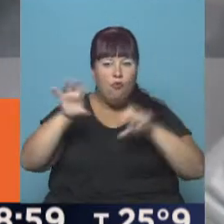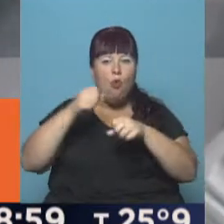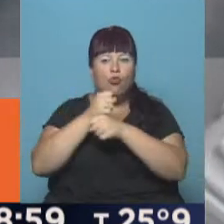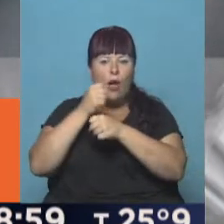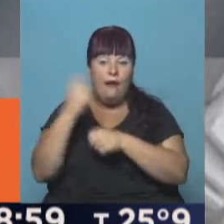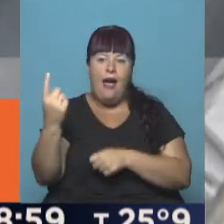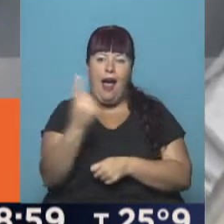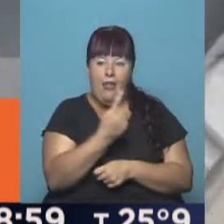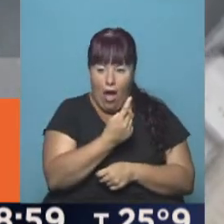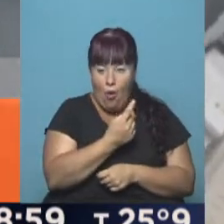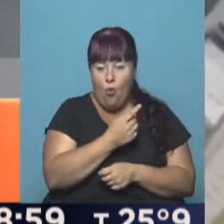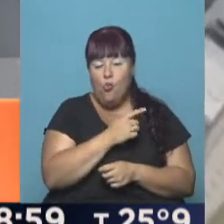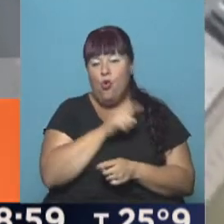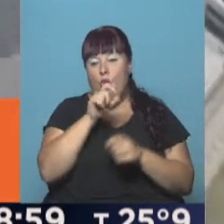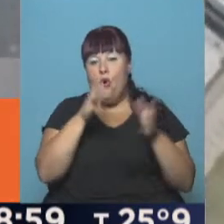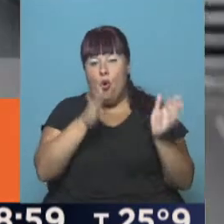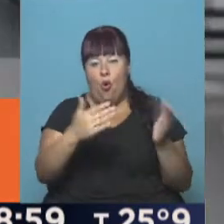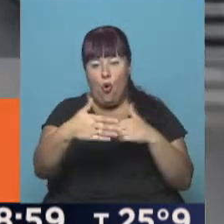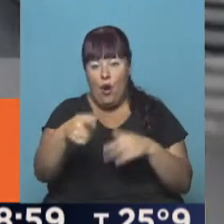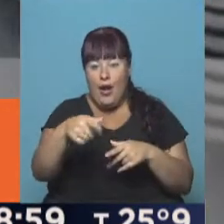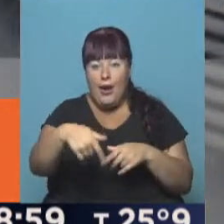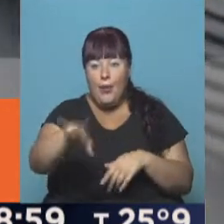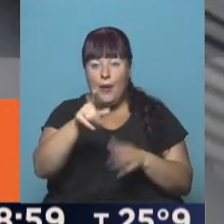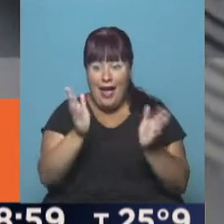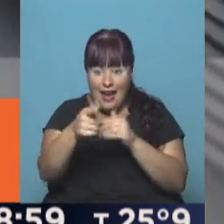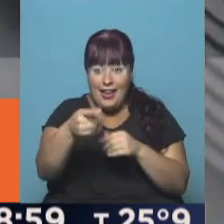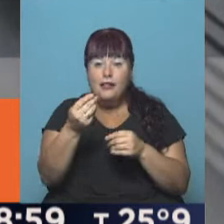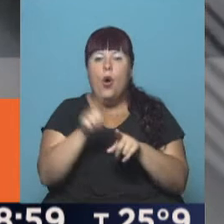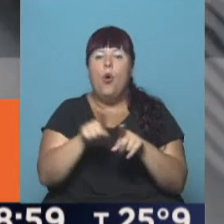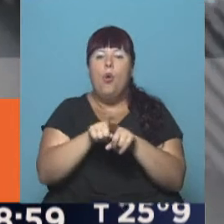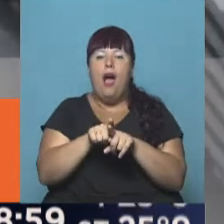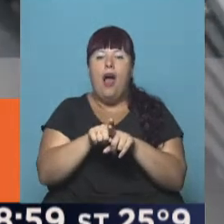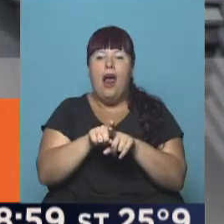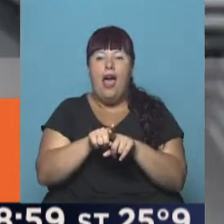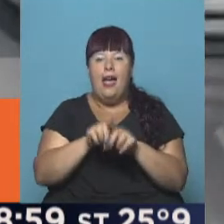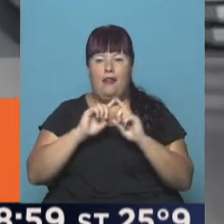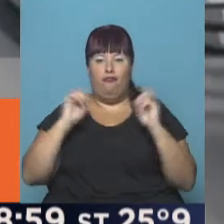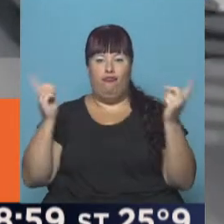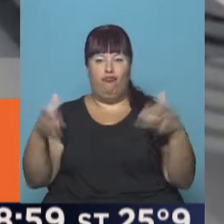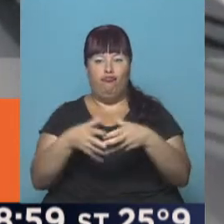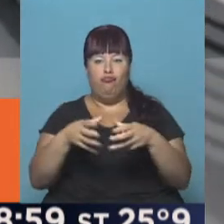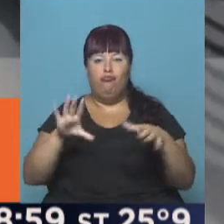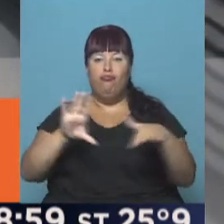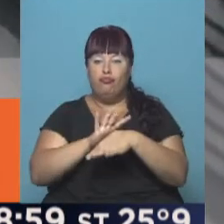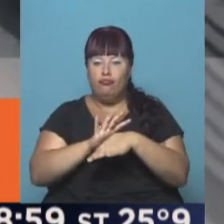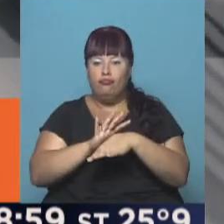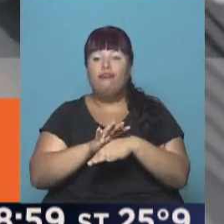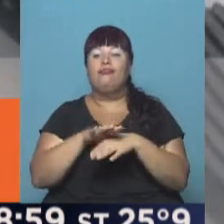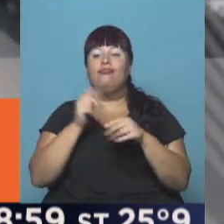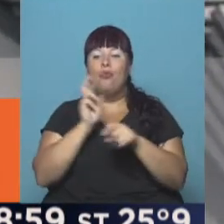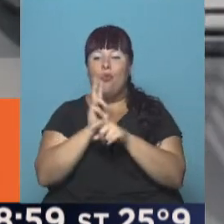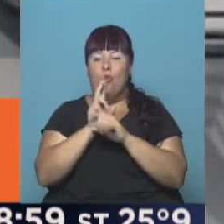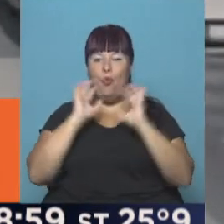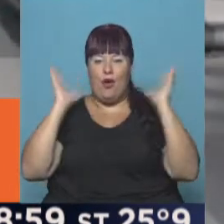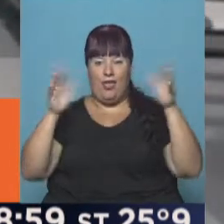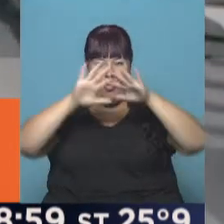trabajo. Cada uno de esos bloques son los que forman el casi círculo perfecto por donde se sostiene toda